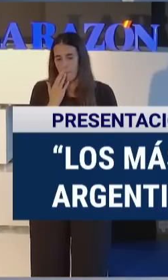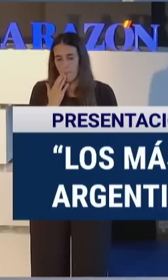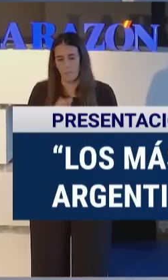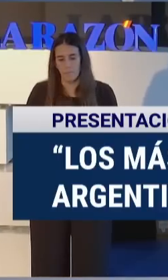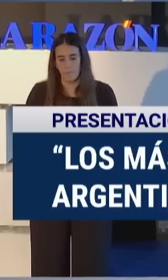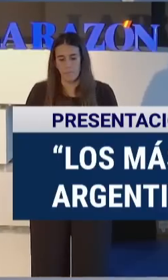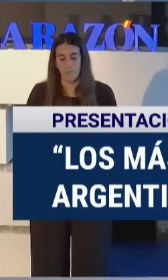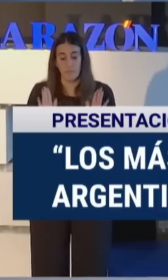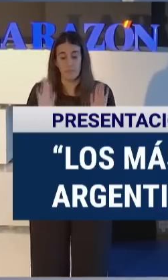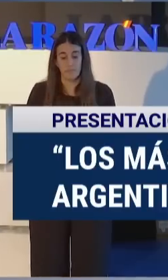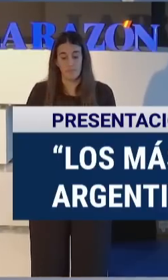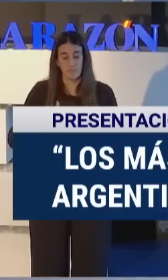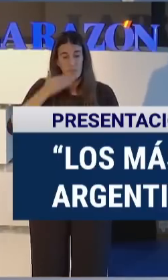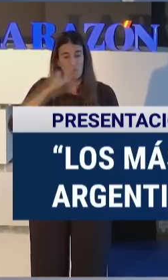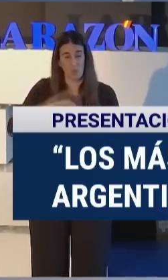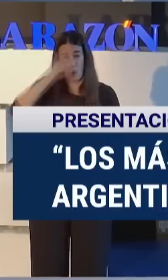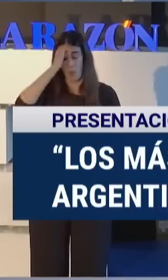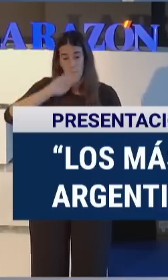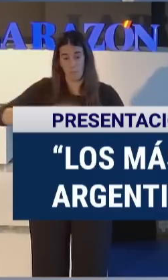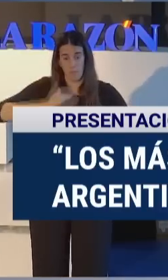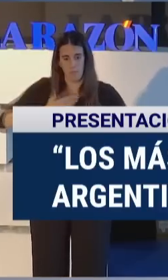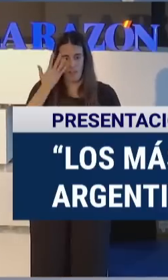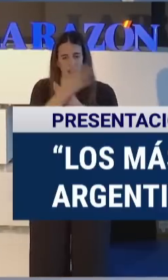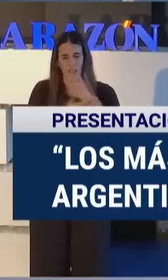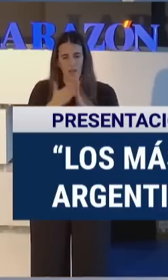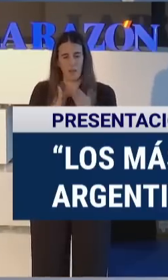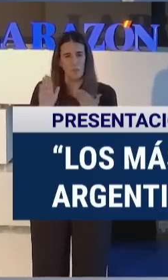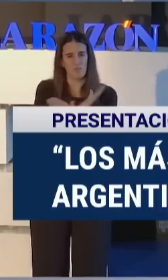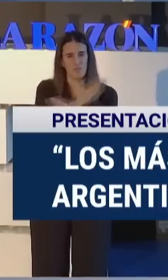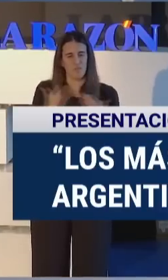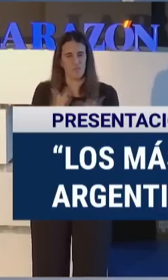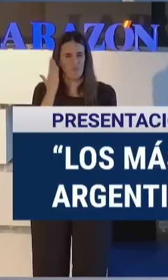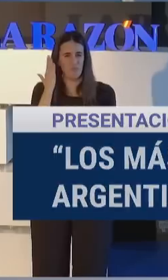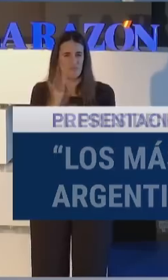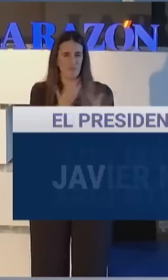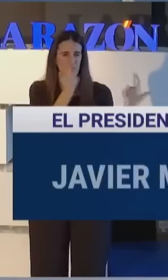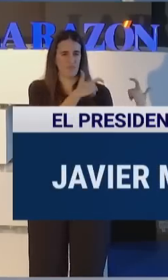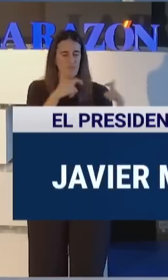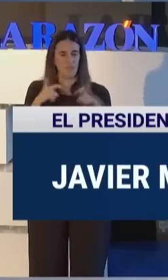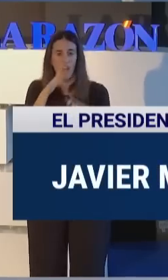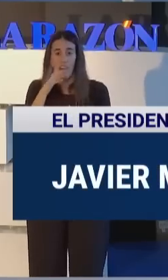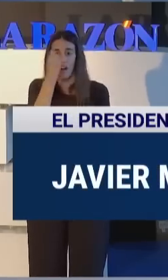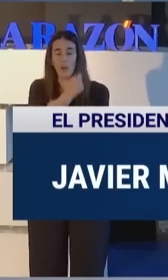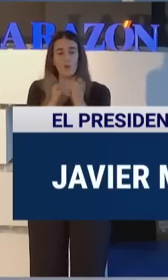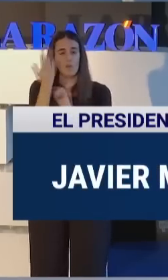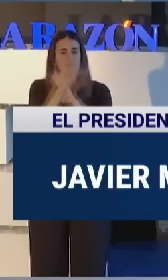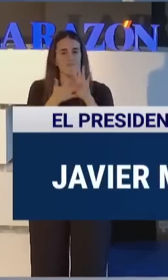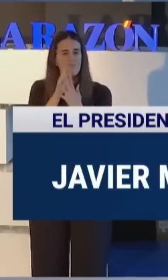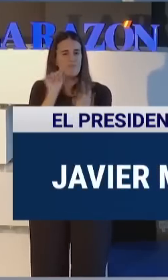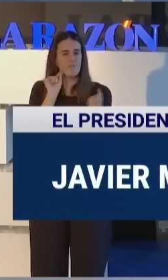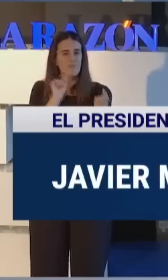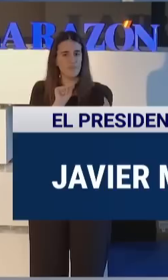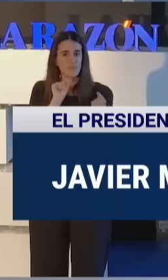Trasladaron la idea de la lucha de clases a distintas cuestiones, y en la economía, digamos, la discusión sigue siendo de que